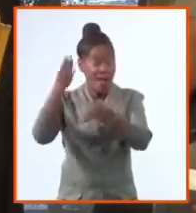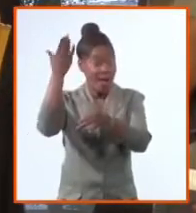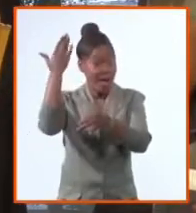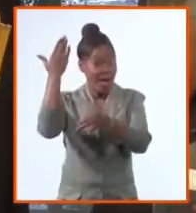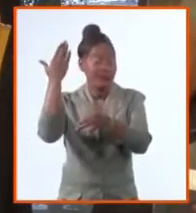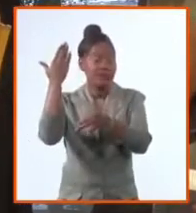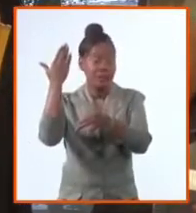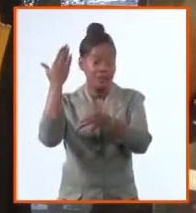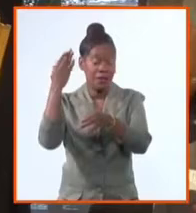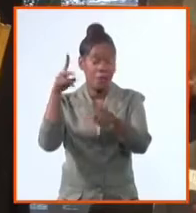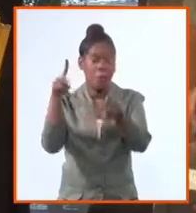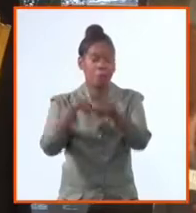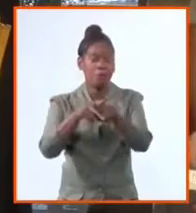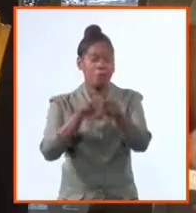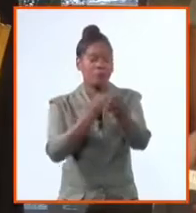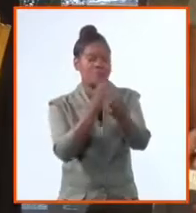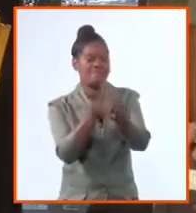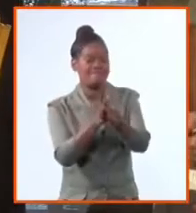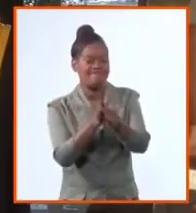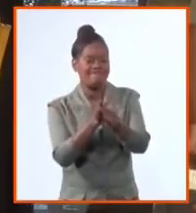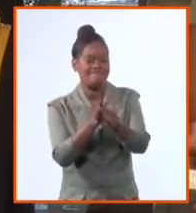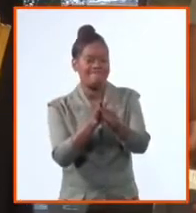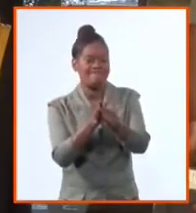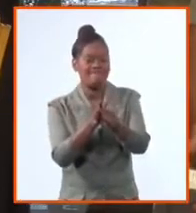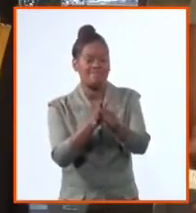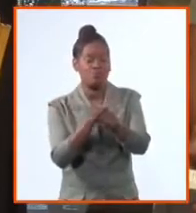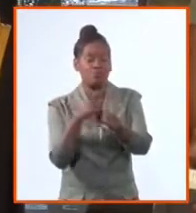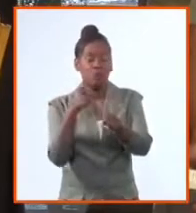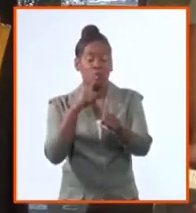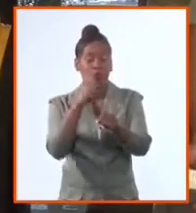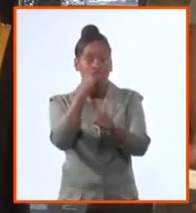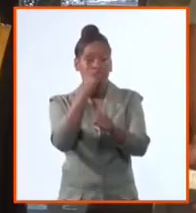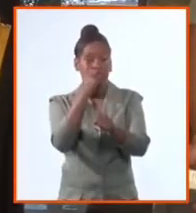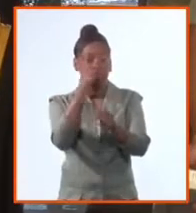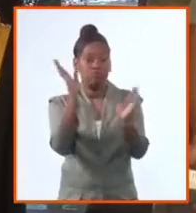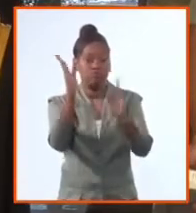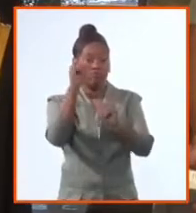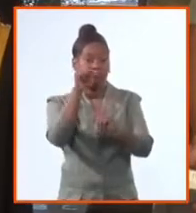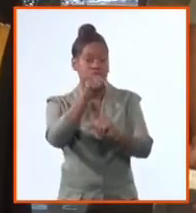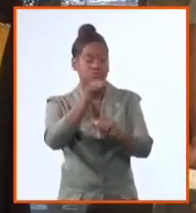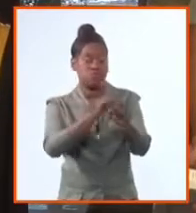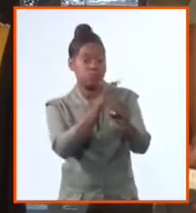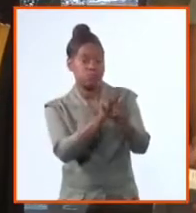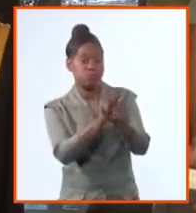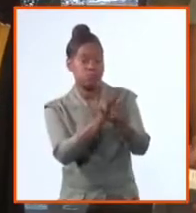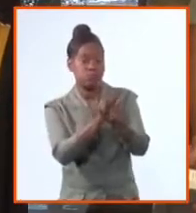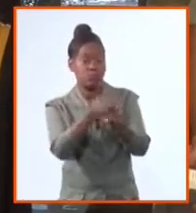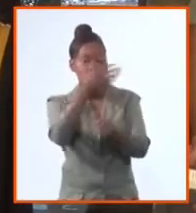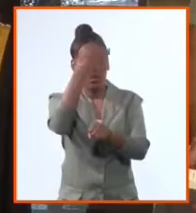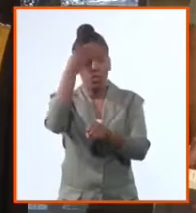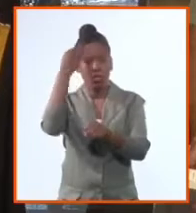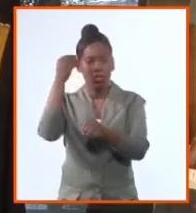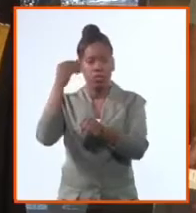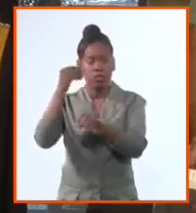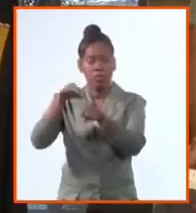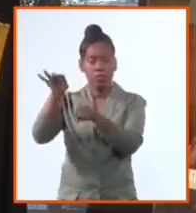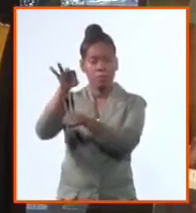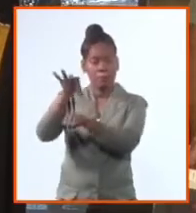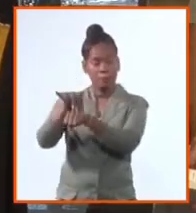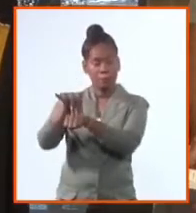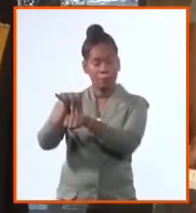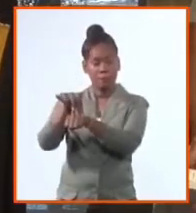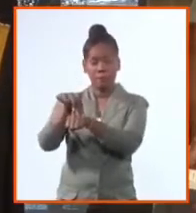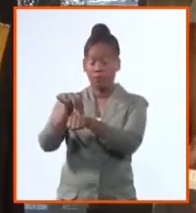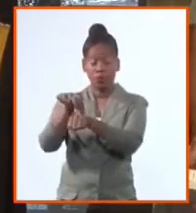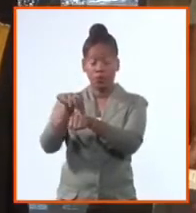la integración que la estamos haciendo, y que Tania mencionaba ahorita, es algo que hay que ponerle